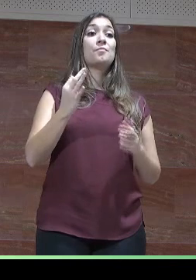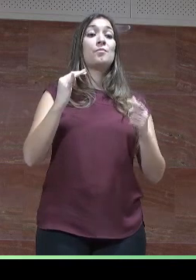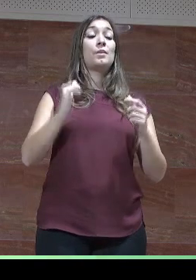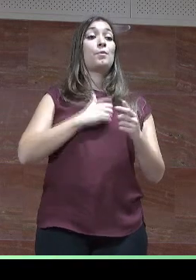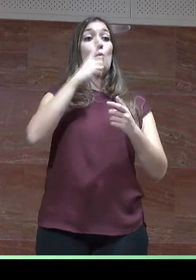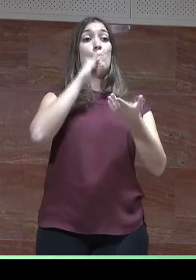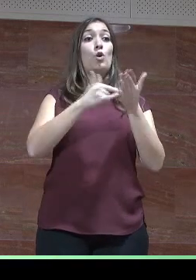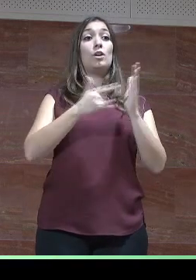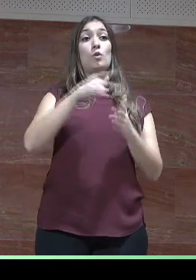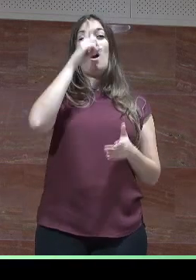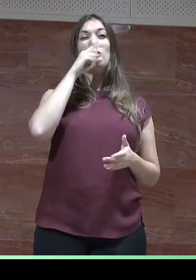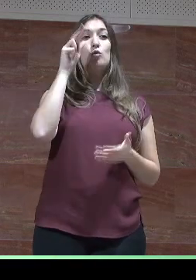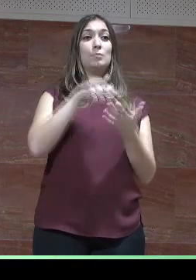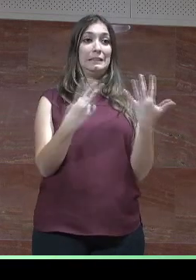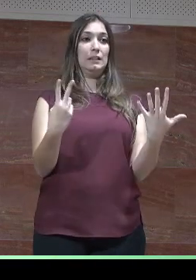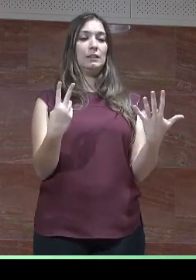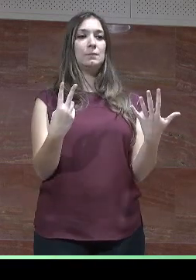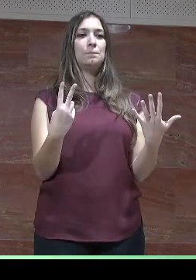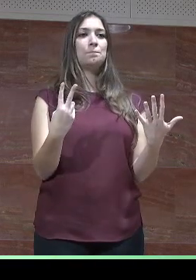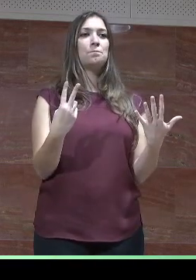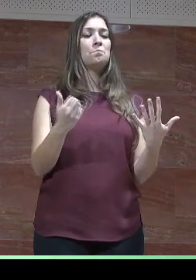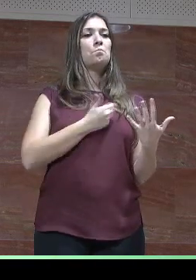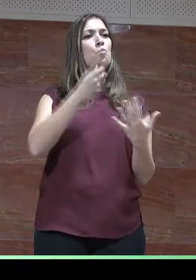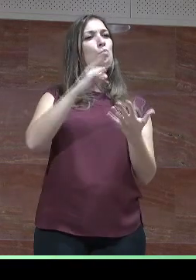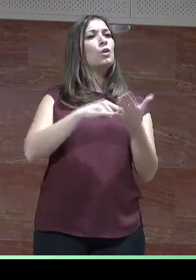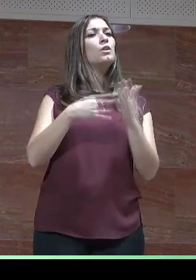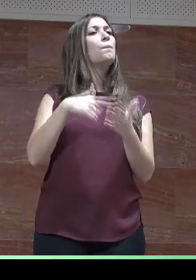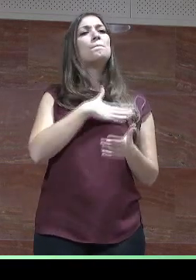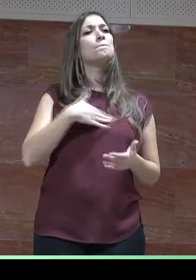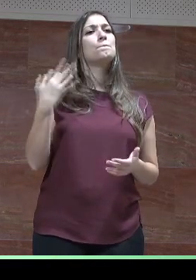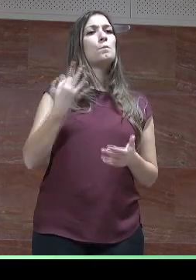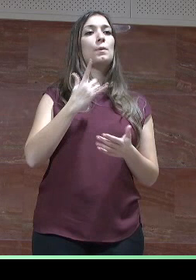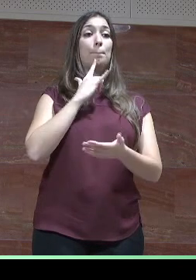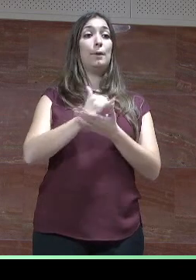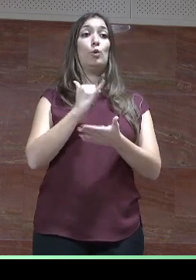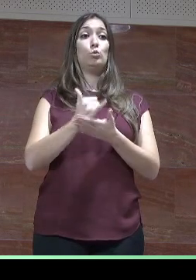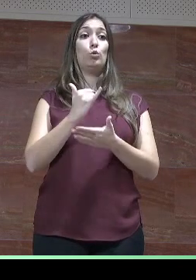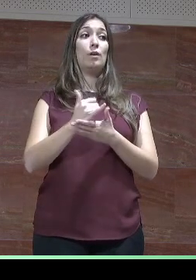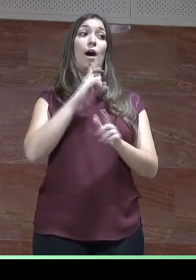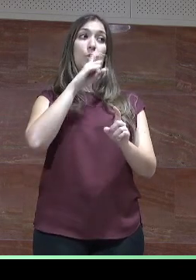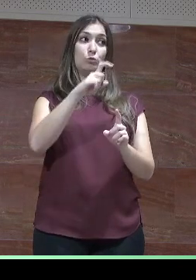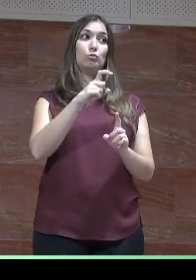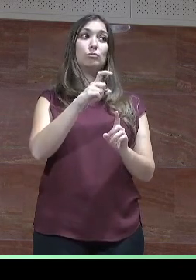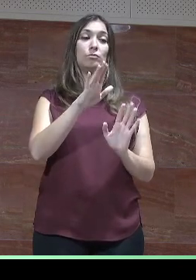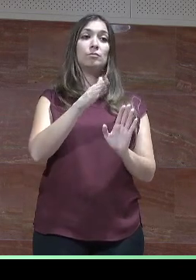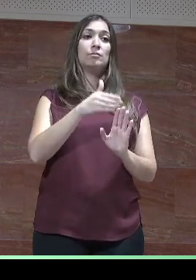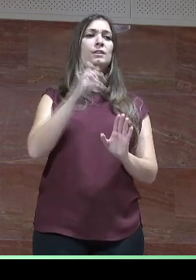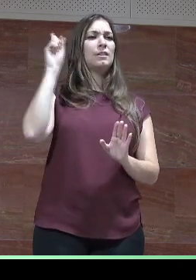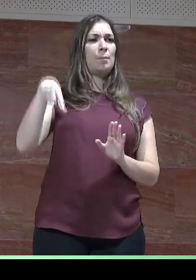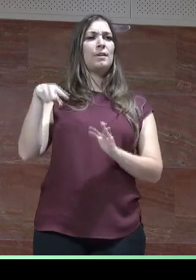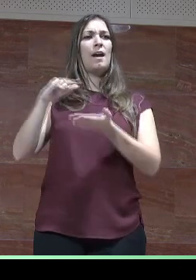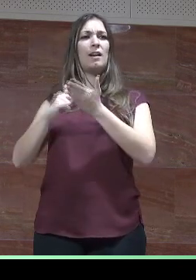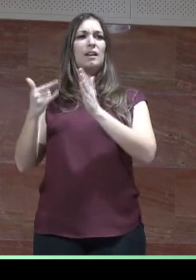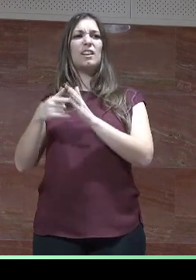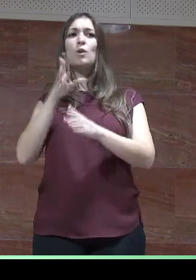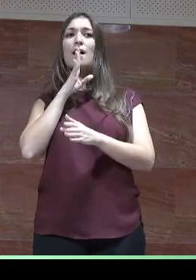en un proyecto en el año 2007, en el que pretendíamos hacer un piloto, porque también ha habido un arquitecto que ha